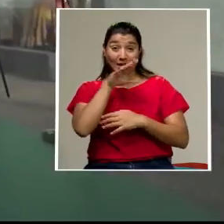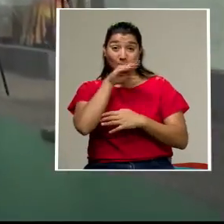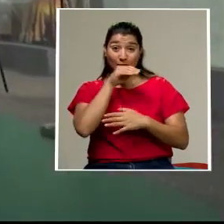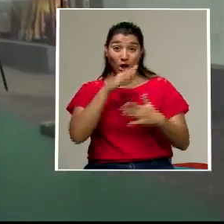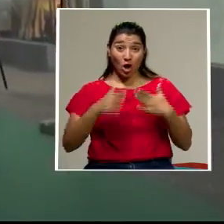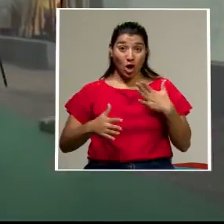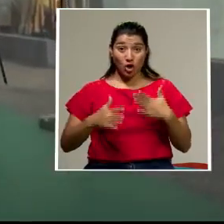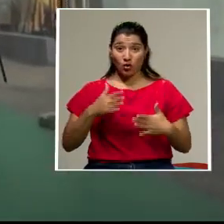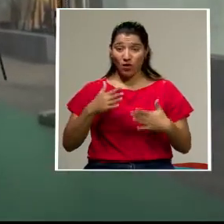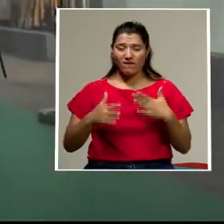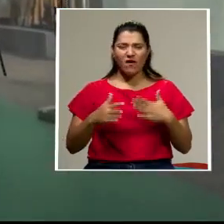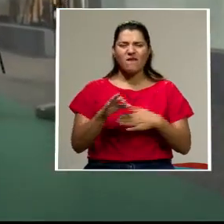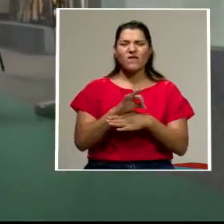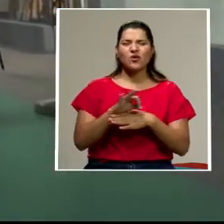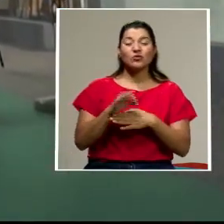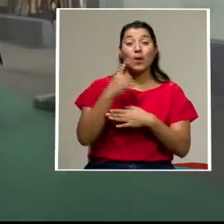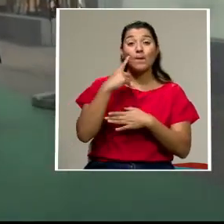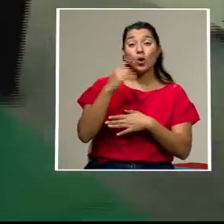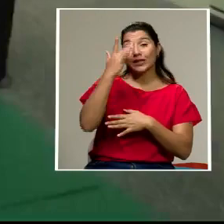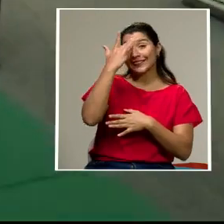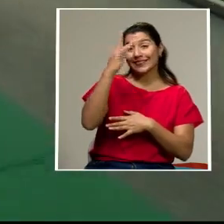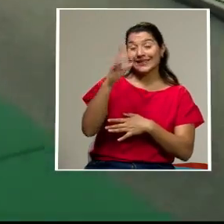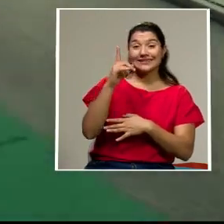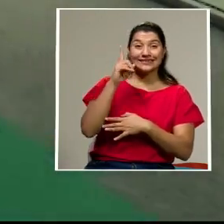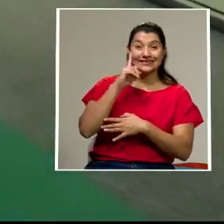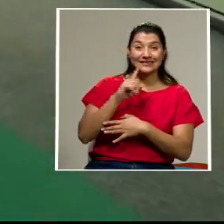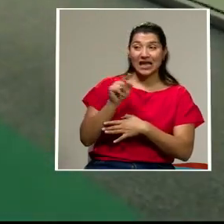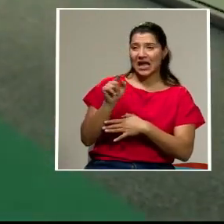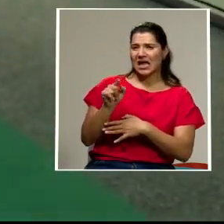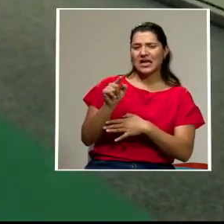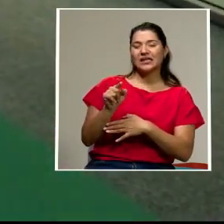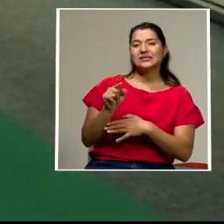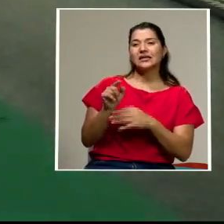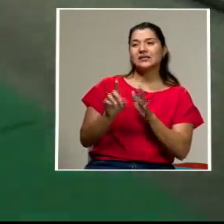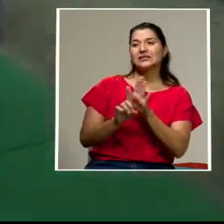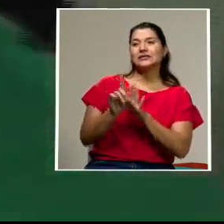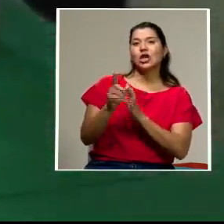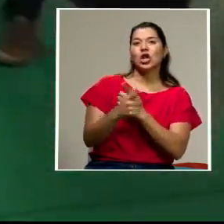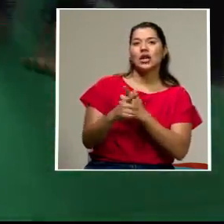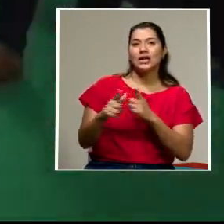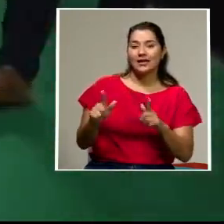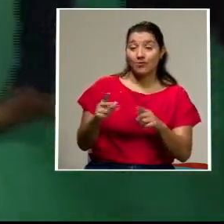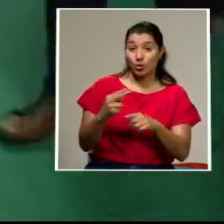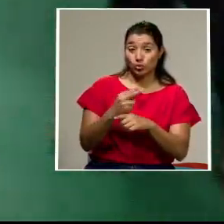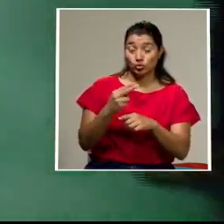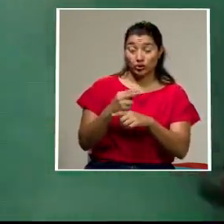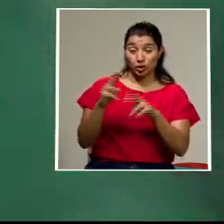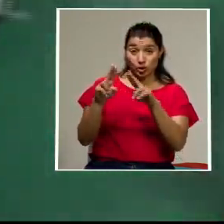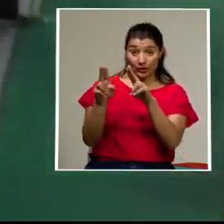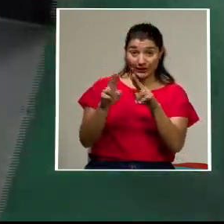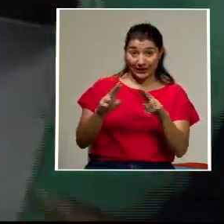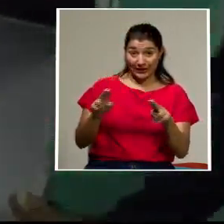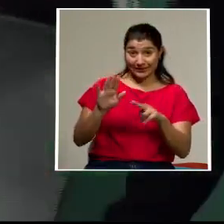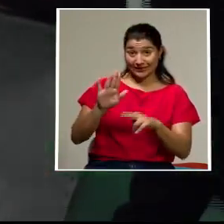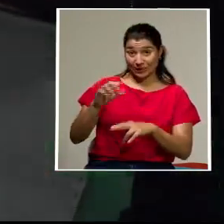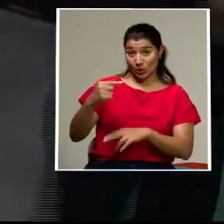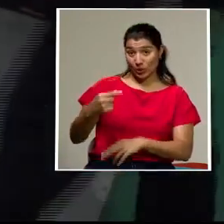robot funciona gracias a inteligencia artificial que evoluciona libremente en su entorno utilizando Internet móvil 5G.